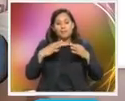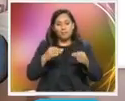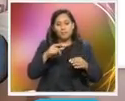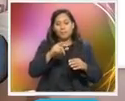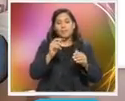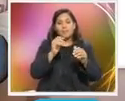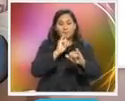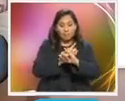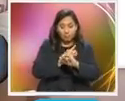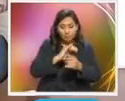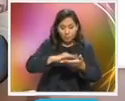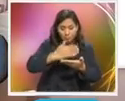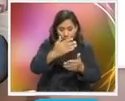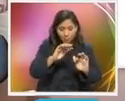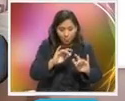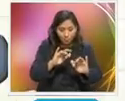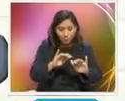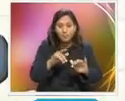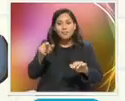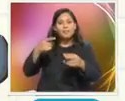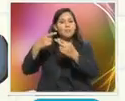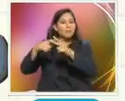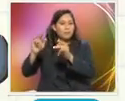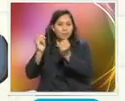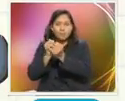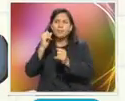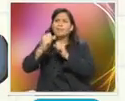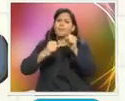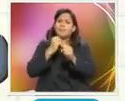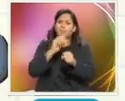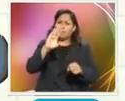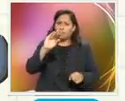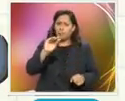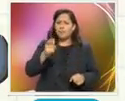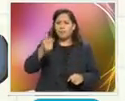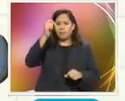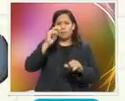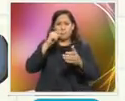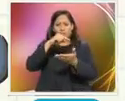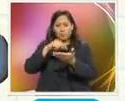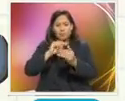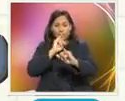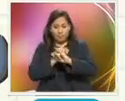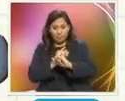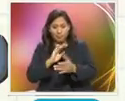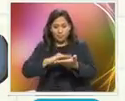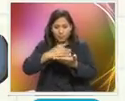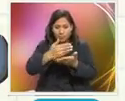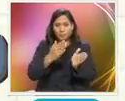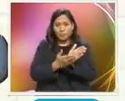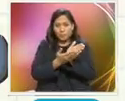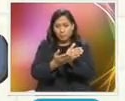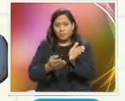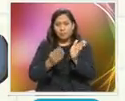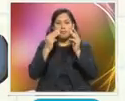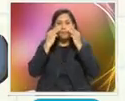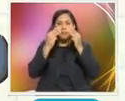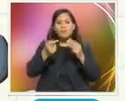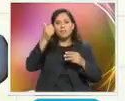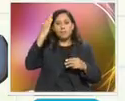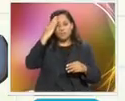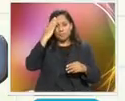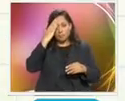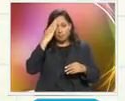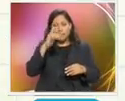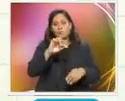nacimiento de esta concepción de la virtualidad. En los años 90, el primer sitio que vamos a mostrar aquí, pues es literalmente pionero en esto. La